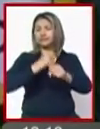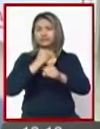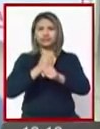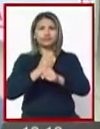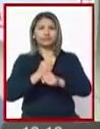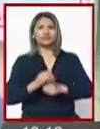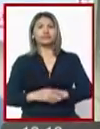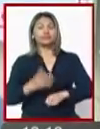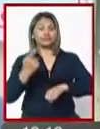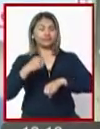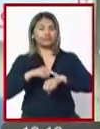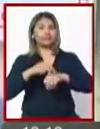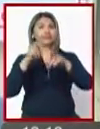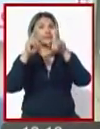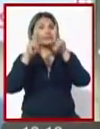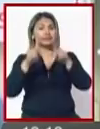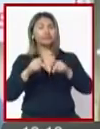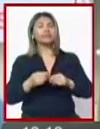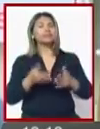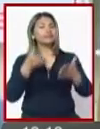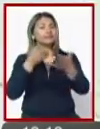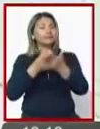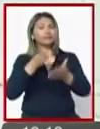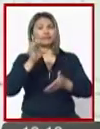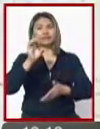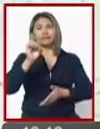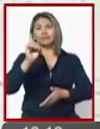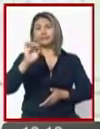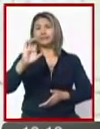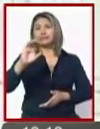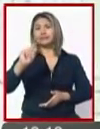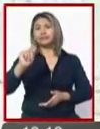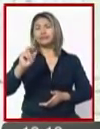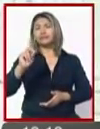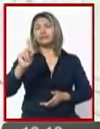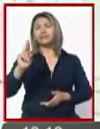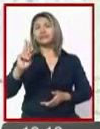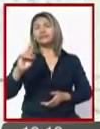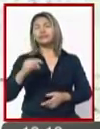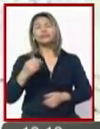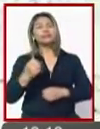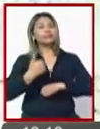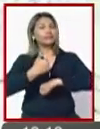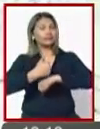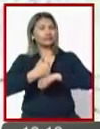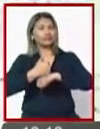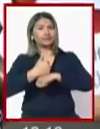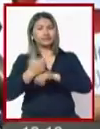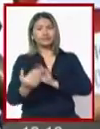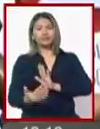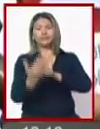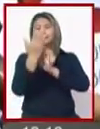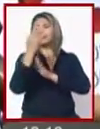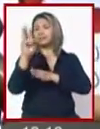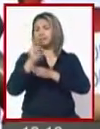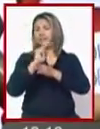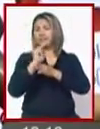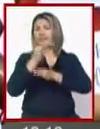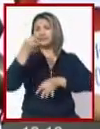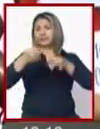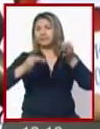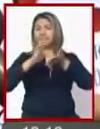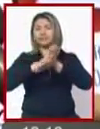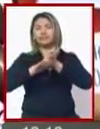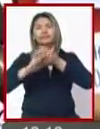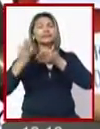6 años, 2 meses y 15 días. Es el tiempo que las víctimas contra las dictaduras están apostadas en pleno Prado Paseño frente al Ministerio de Justicia. Cuando